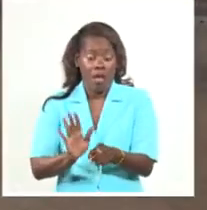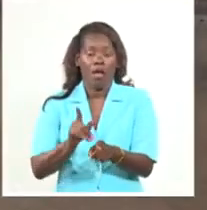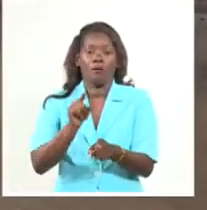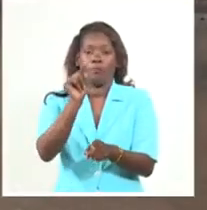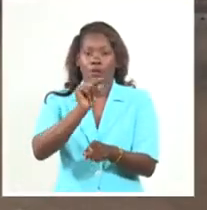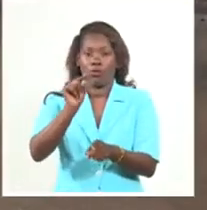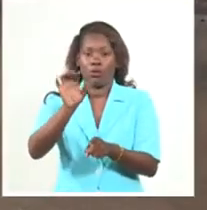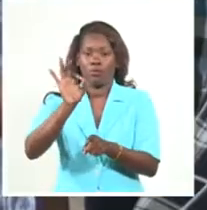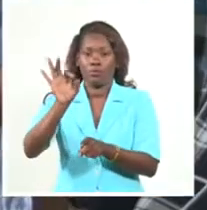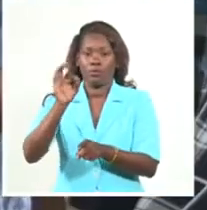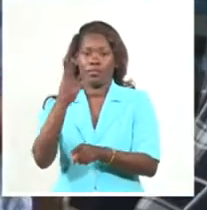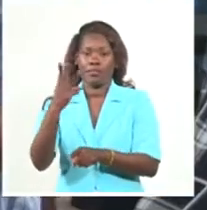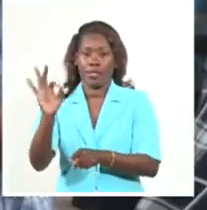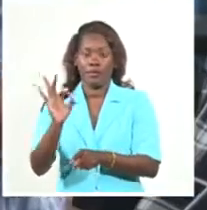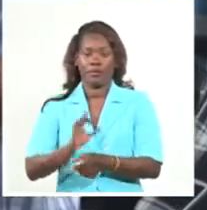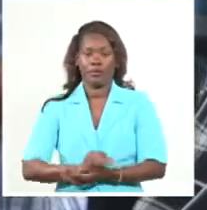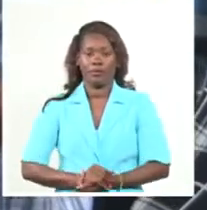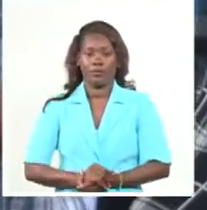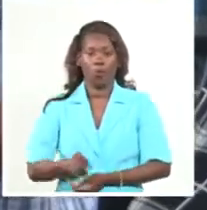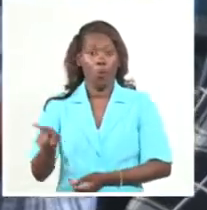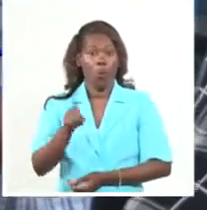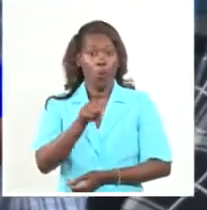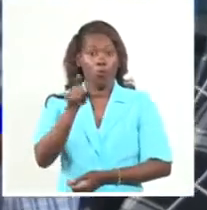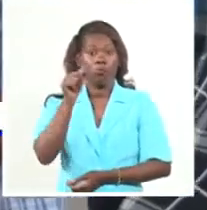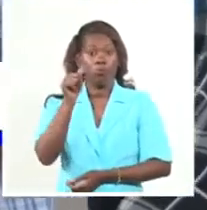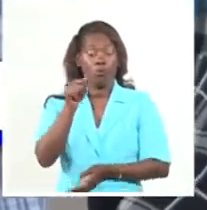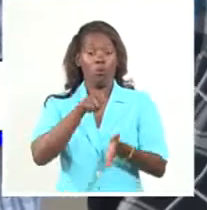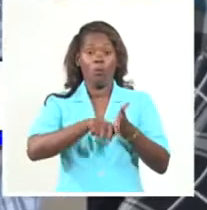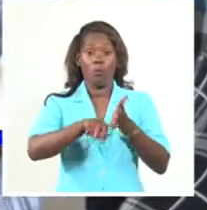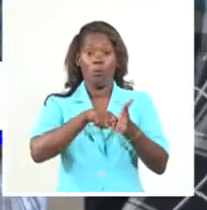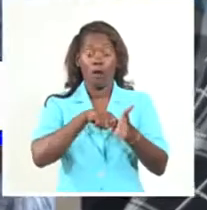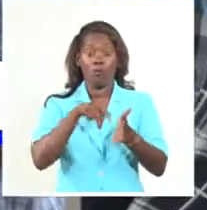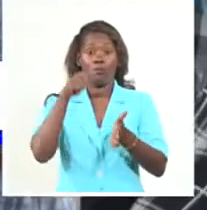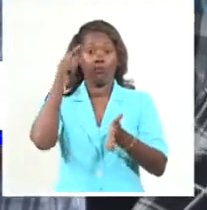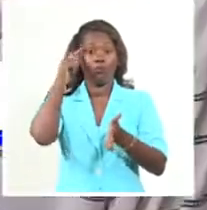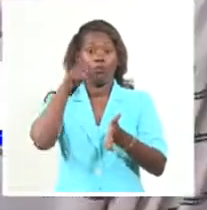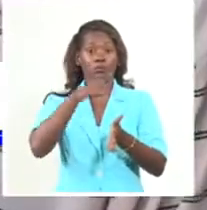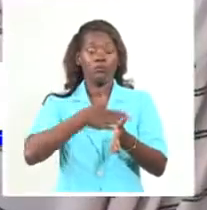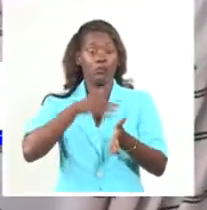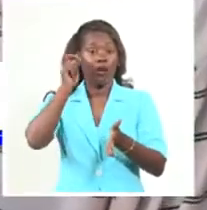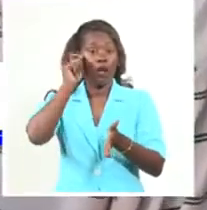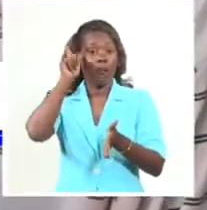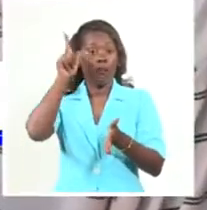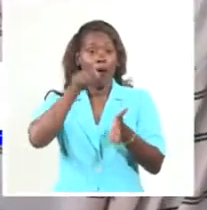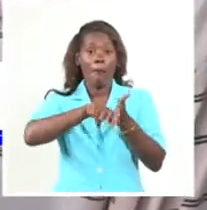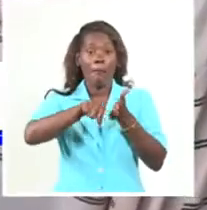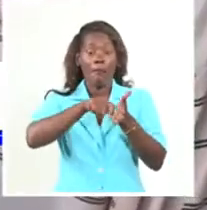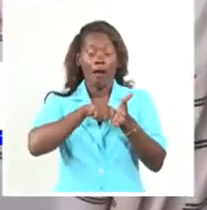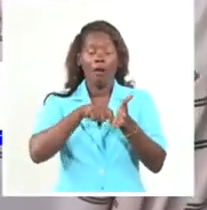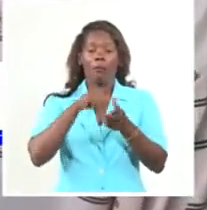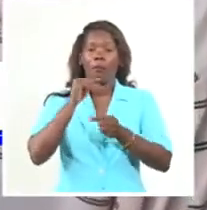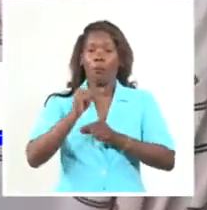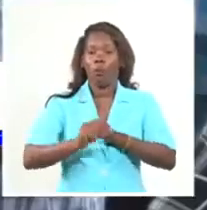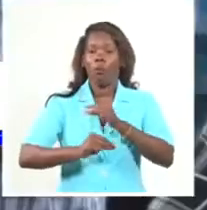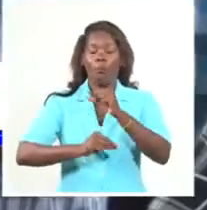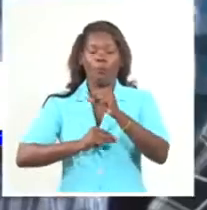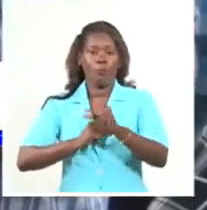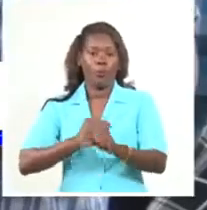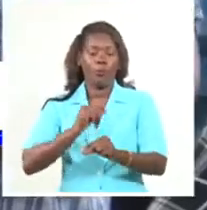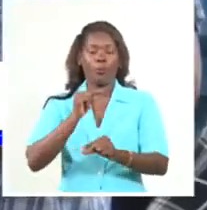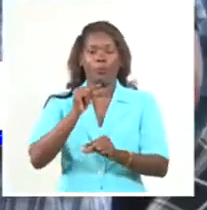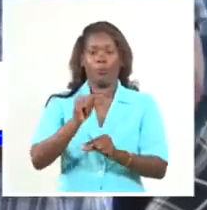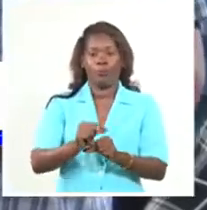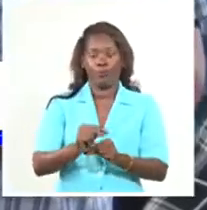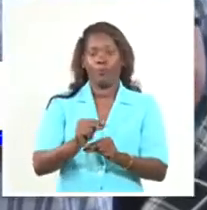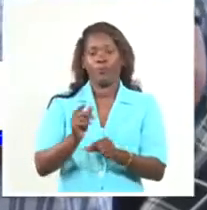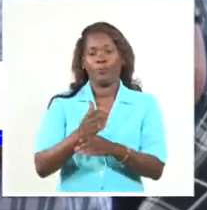trabajadores. Hay que ir pensando cómo diseñamos en cada lugar, tomando en cuenta toda la experiencia que tenemos con el programa de autoabastecimiento municipal y